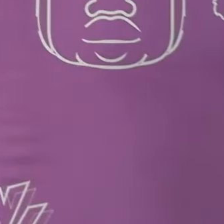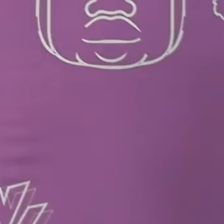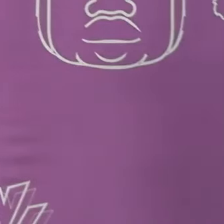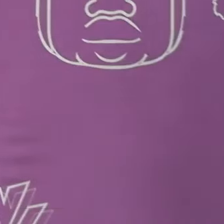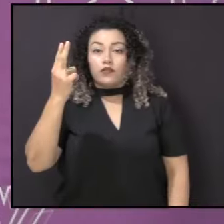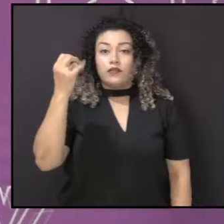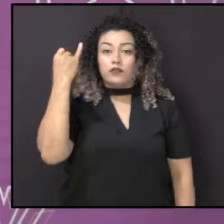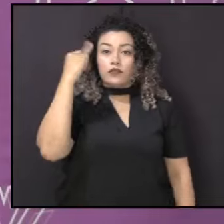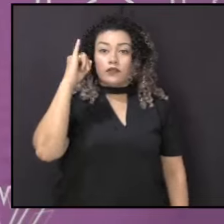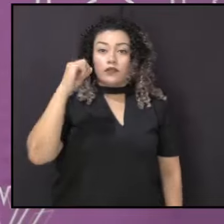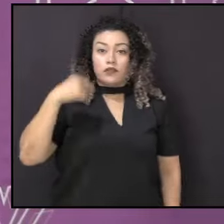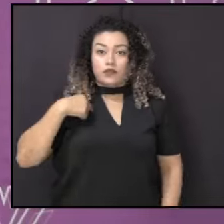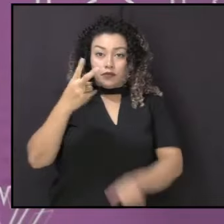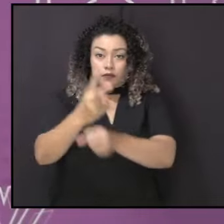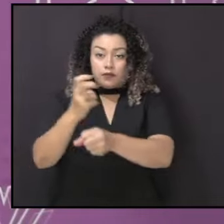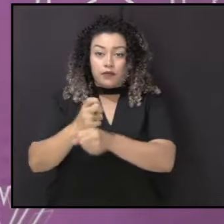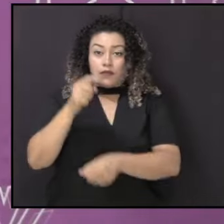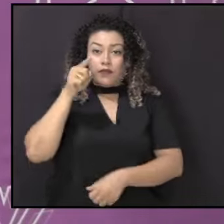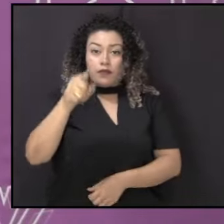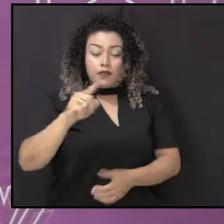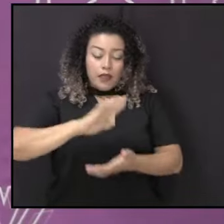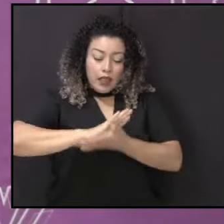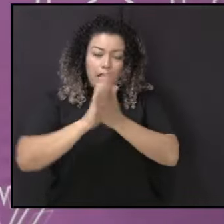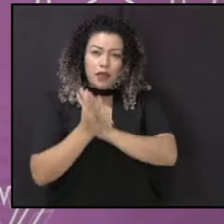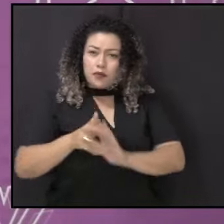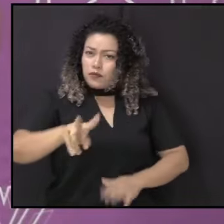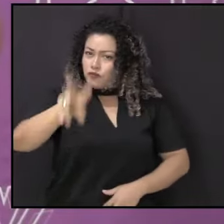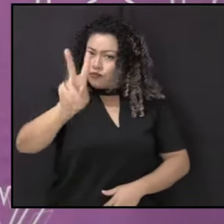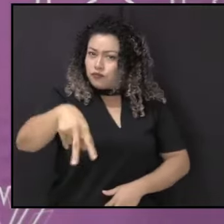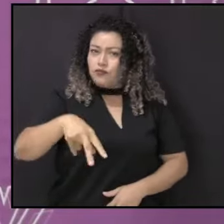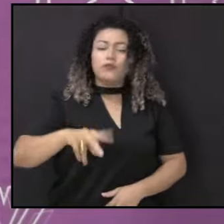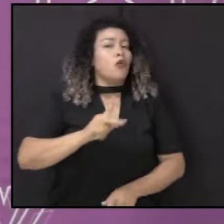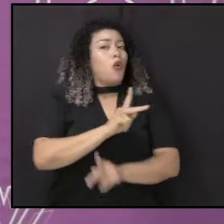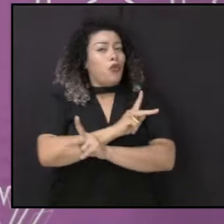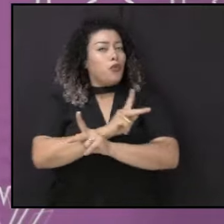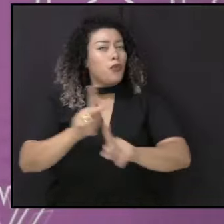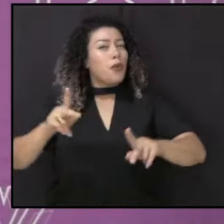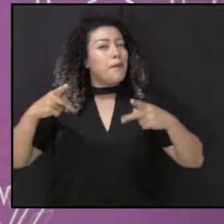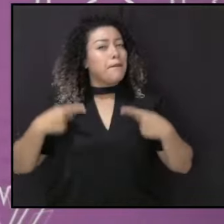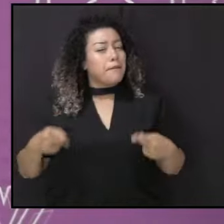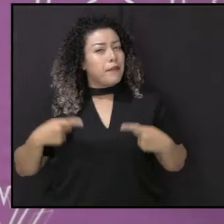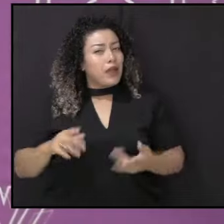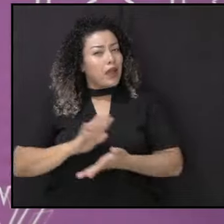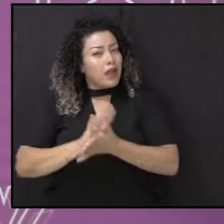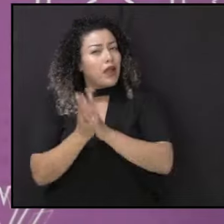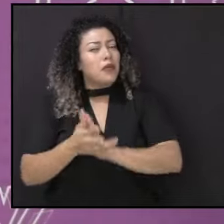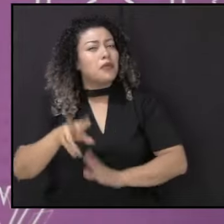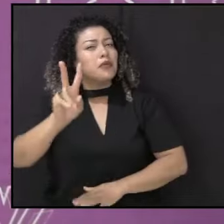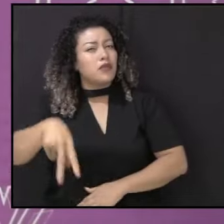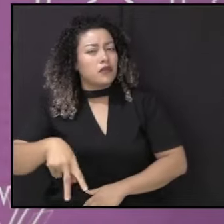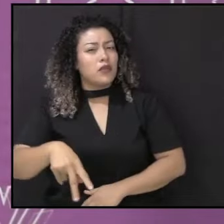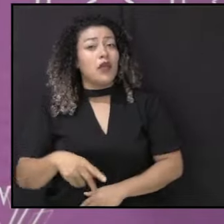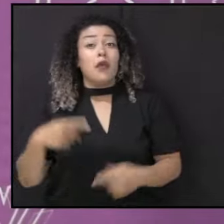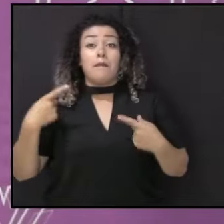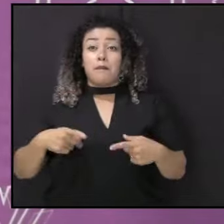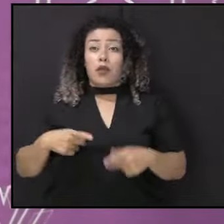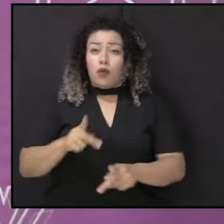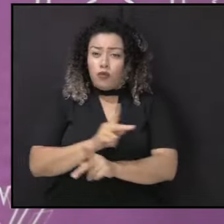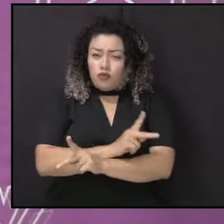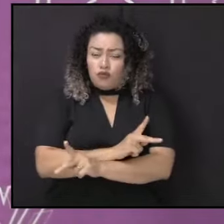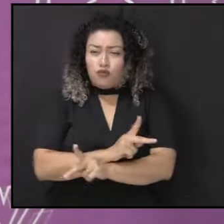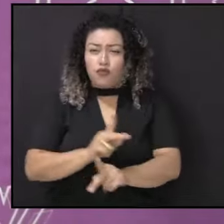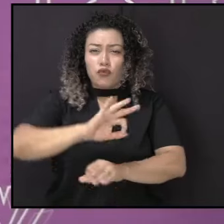a que hagamos el cambio, a un cambio verdadero, un cambio donde todos, todas y todes tengamos cabida, donde todos, todas y